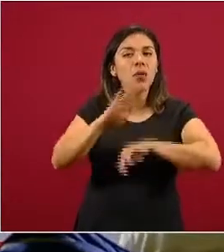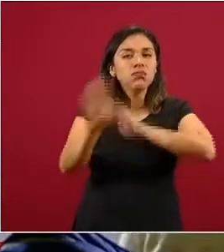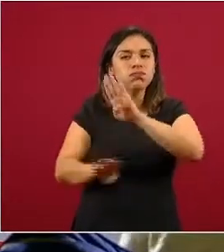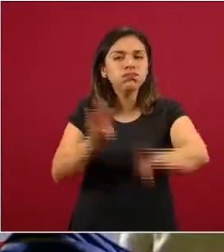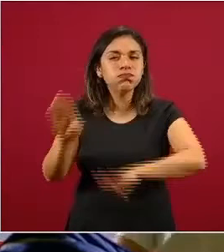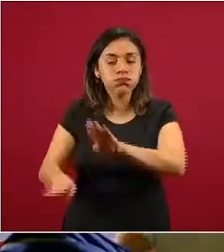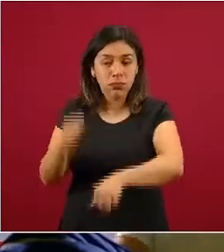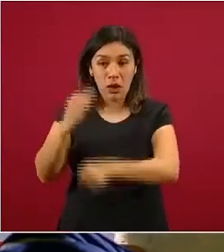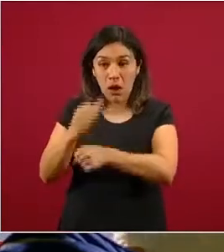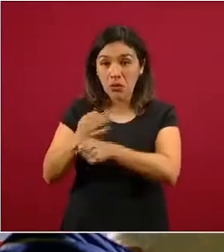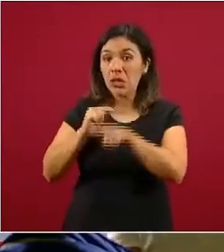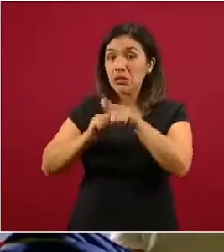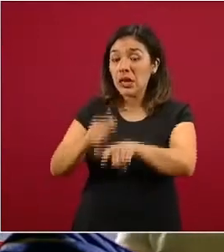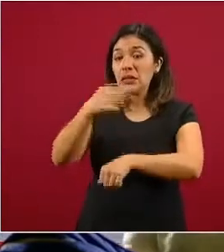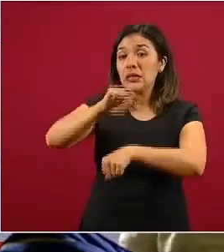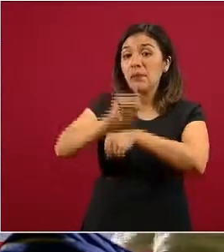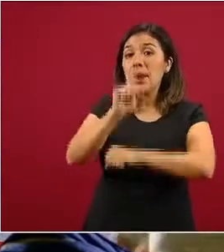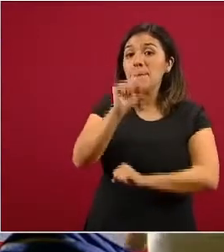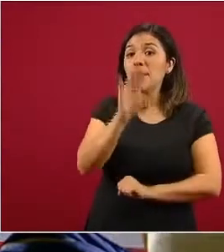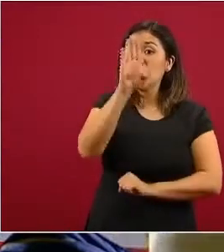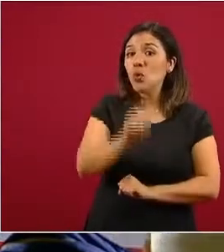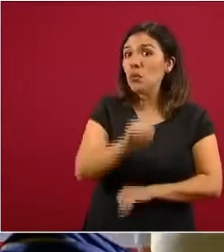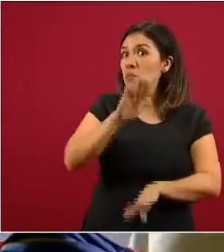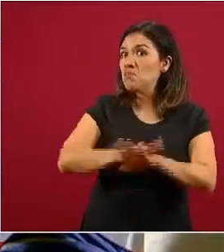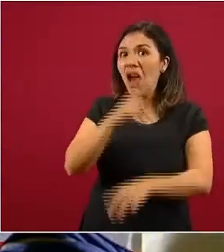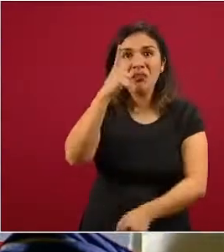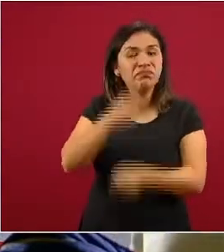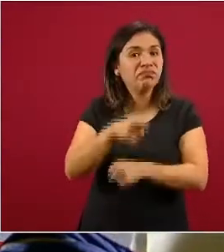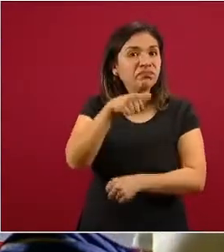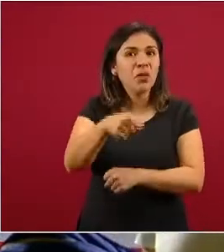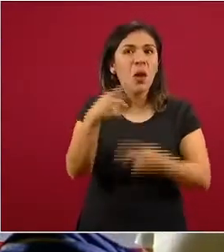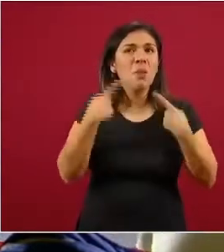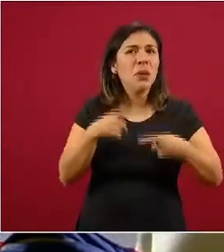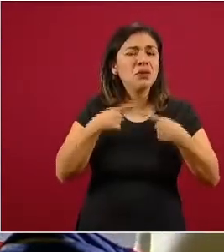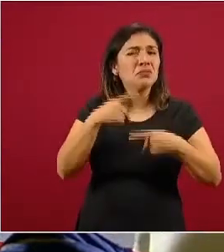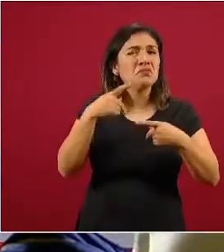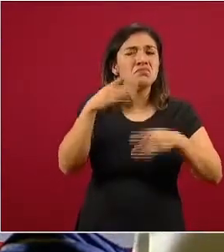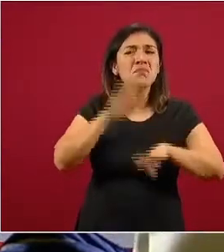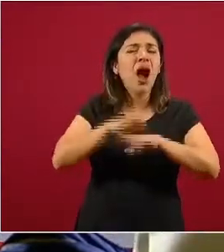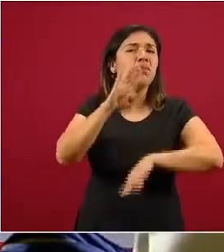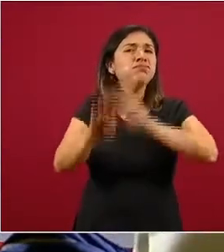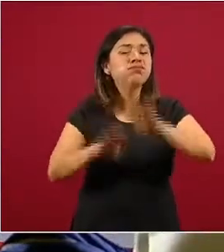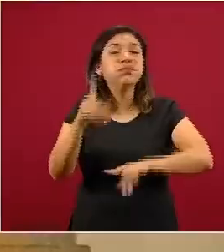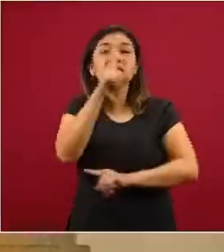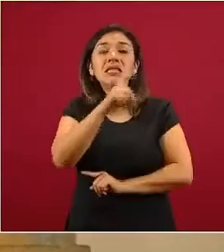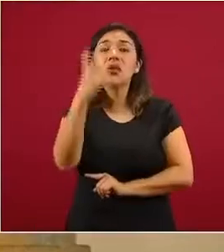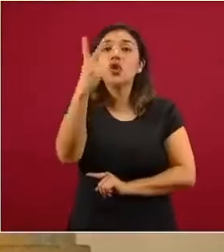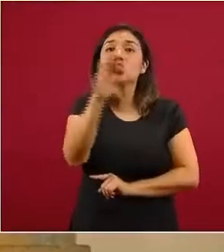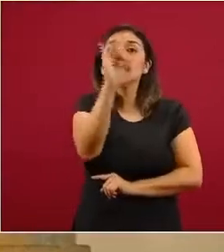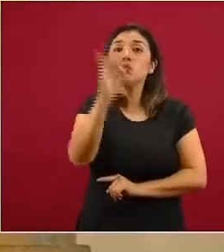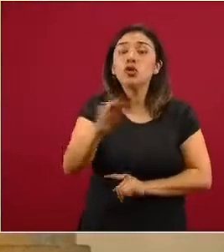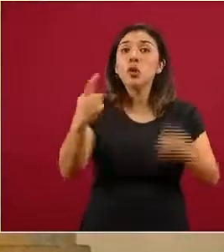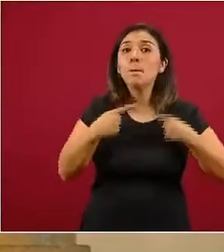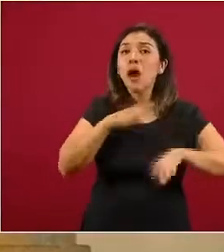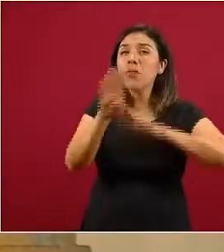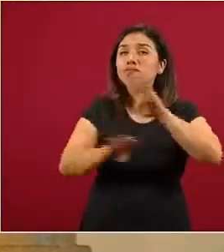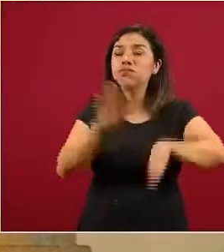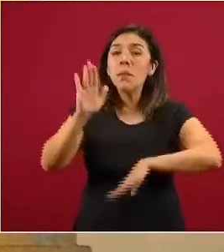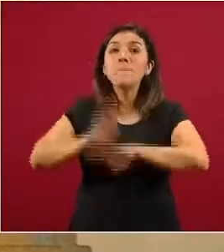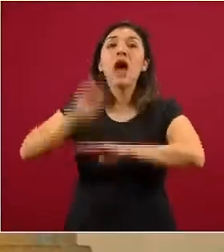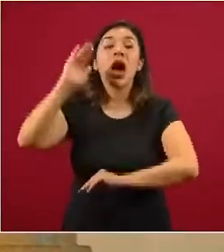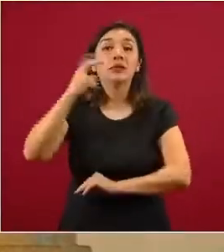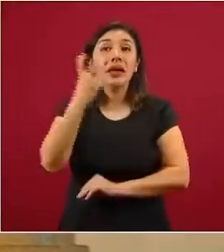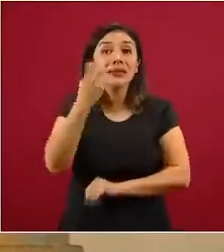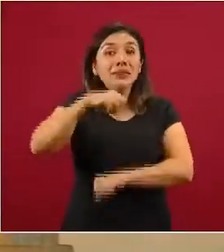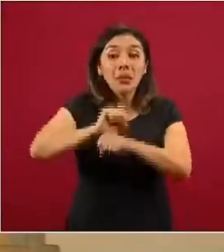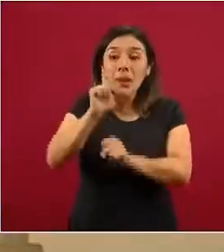mismo resumen, lo que estamos viendo, y realmente lo que es muy importante también que entiendan